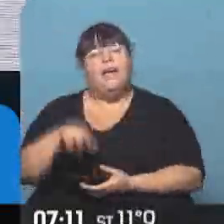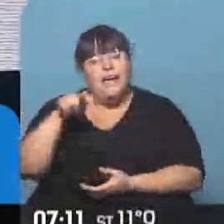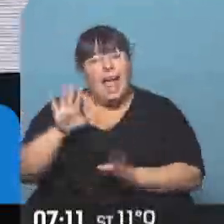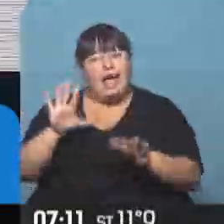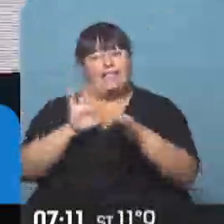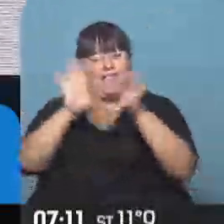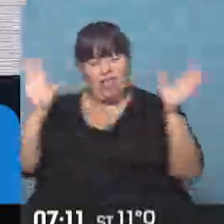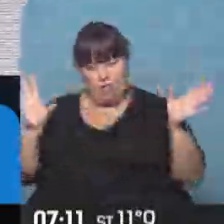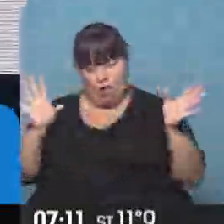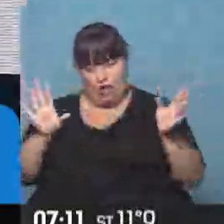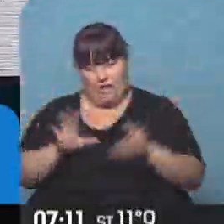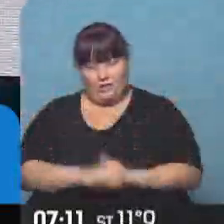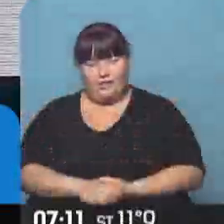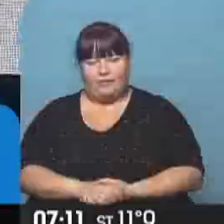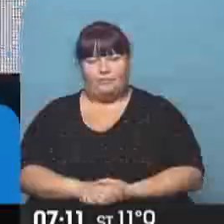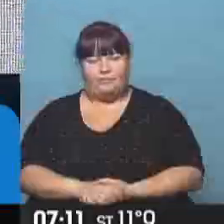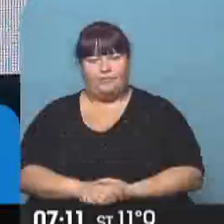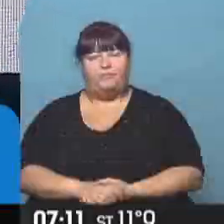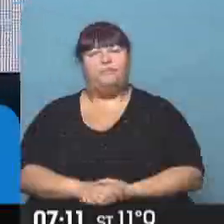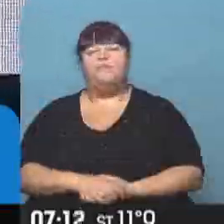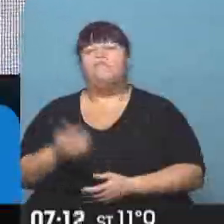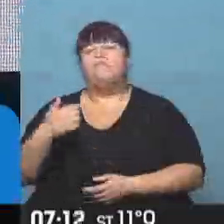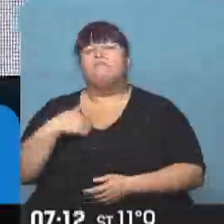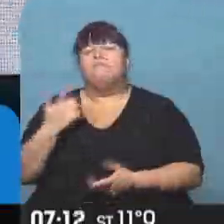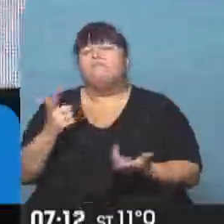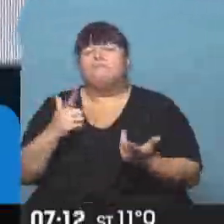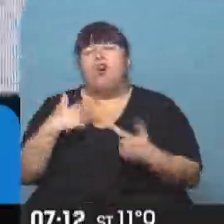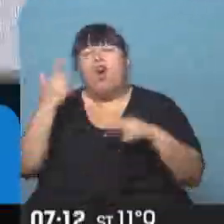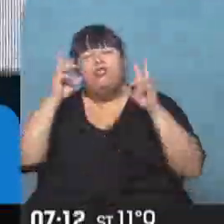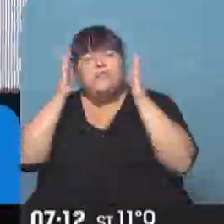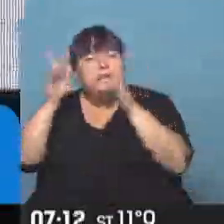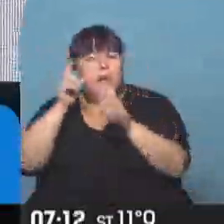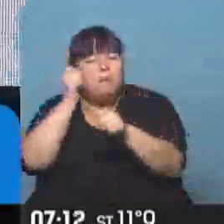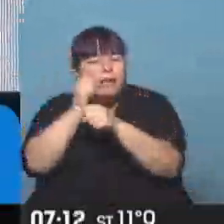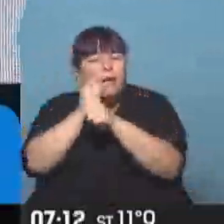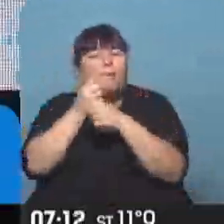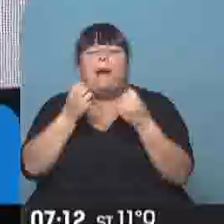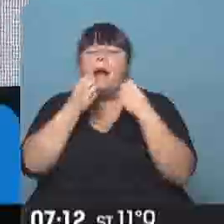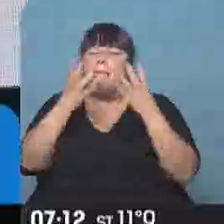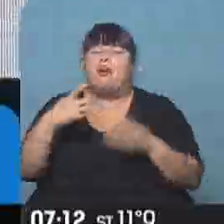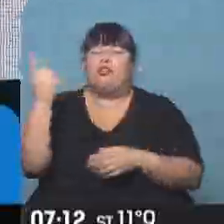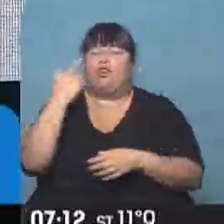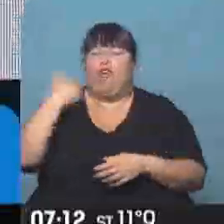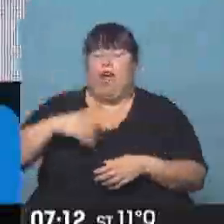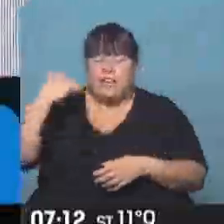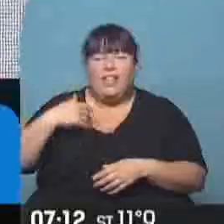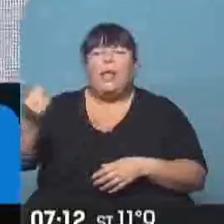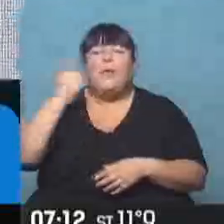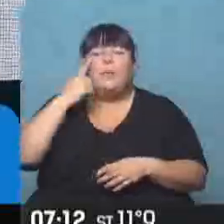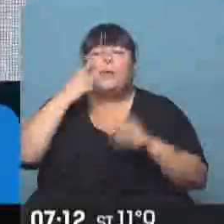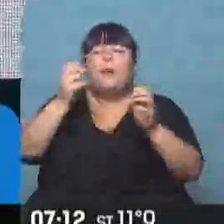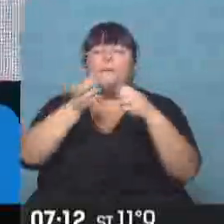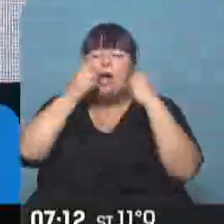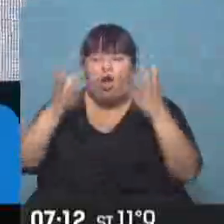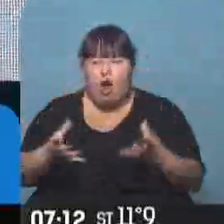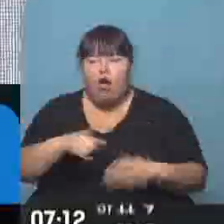es democracia. Y no tenemos otra agenda que trabajar para que todos los argentinos vivamos